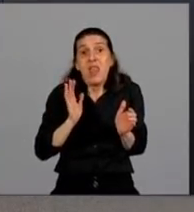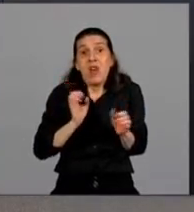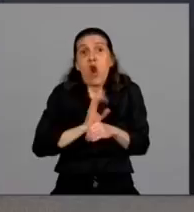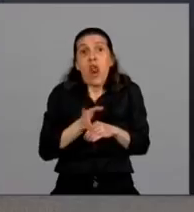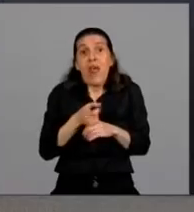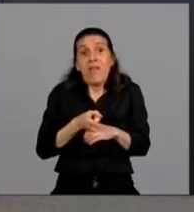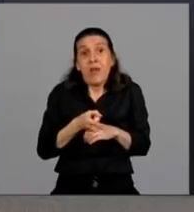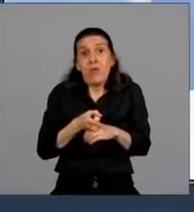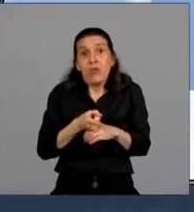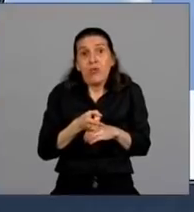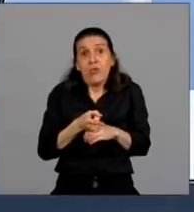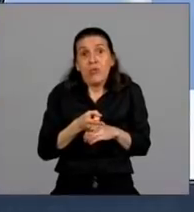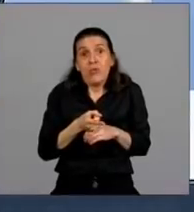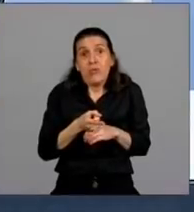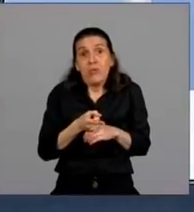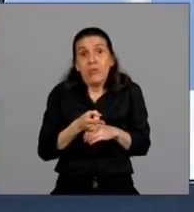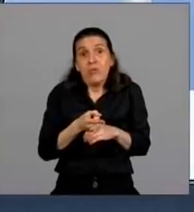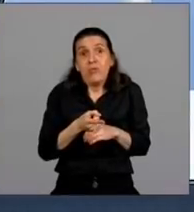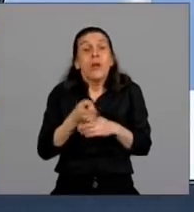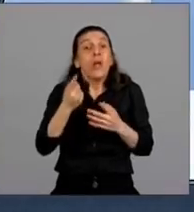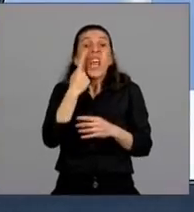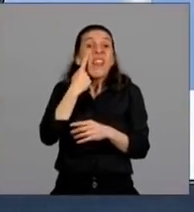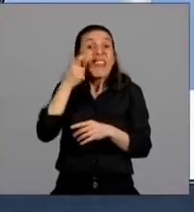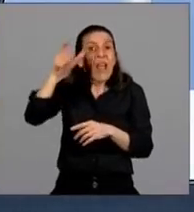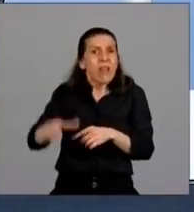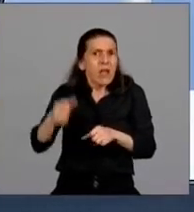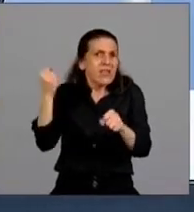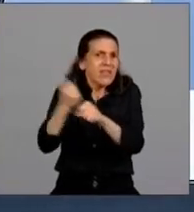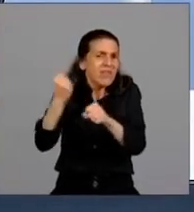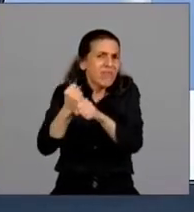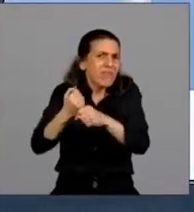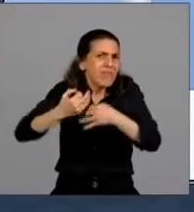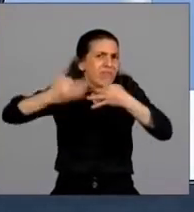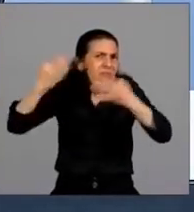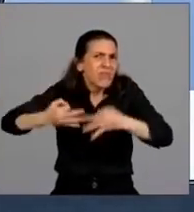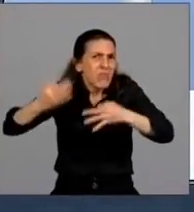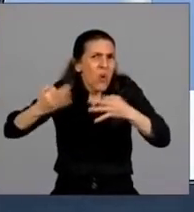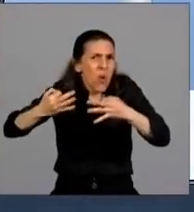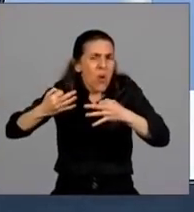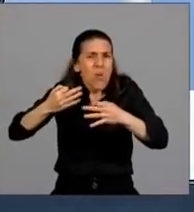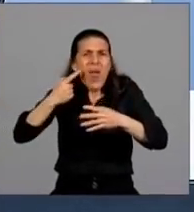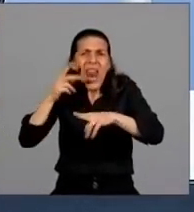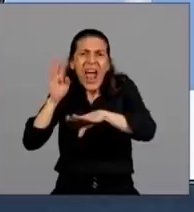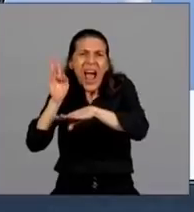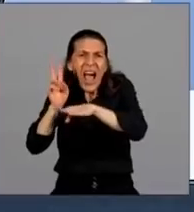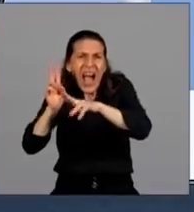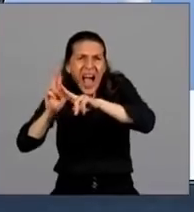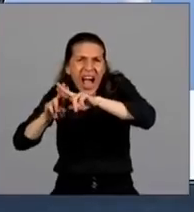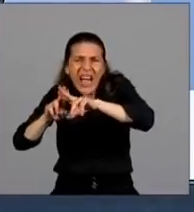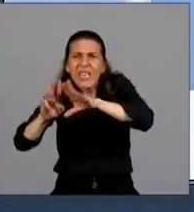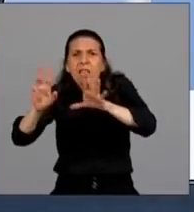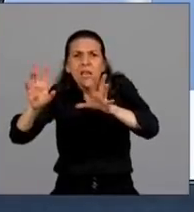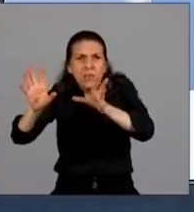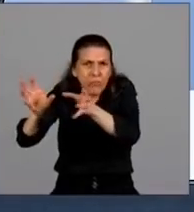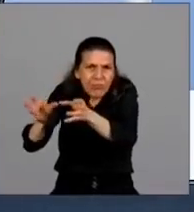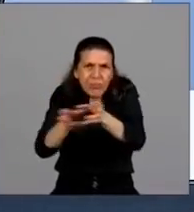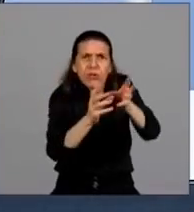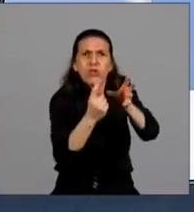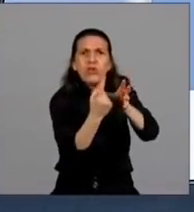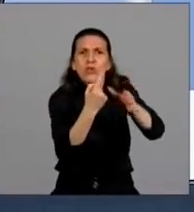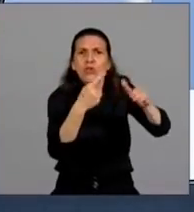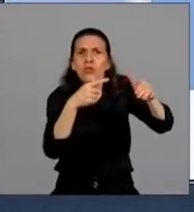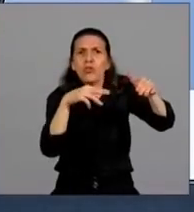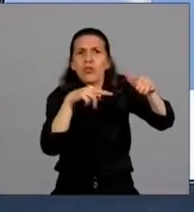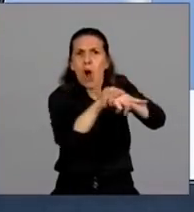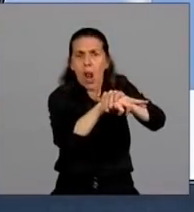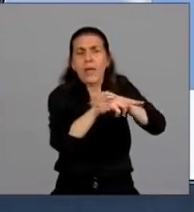Entonces, y ha tenido una excelente actuación el intendente, se han detectado los casos, se han aislado. Pero esto puede pasar.